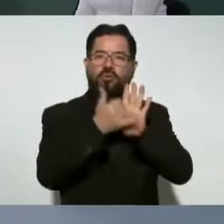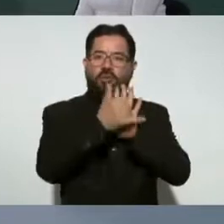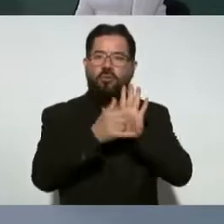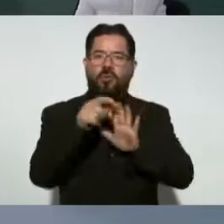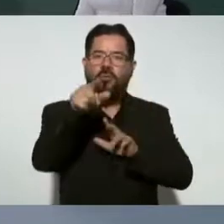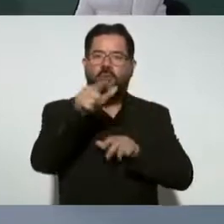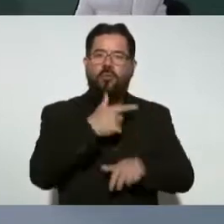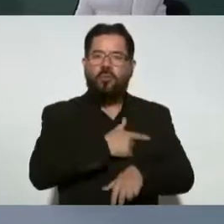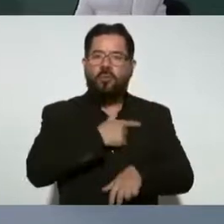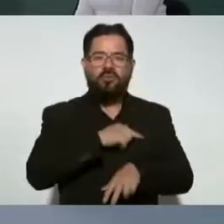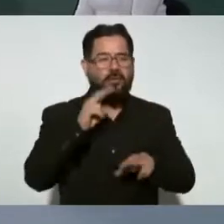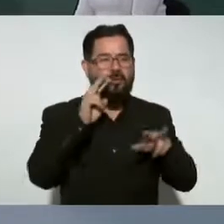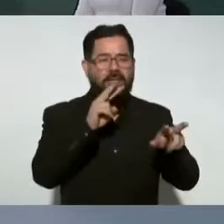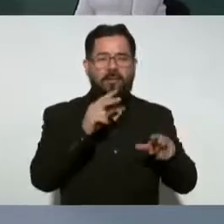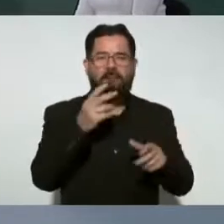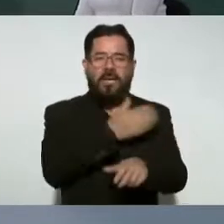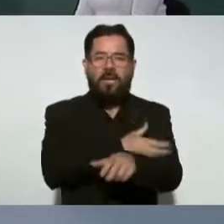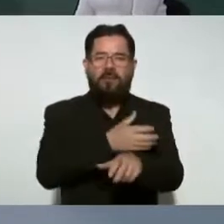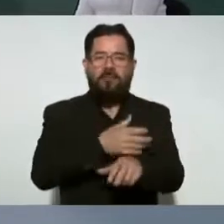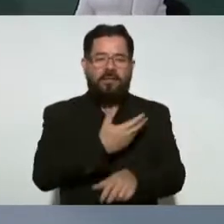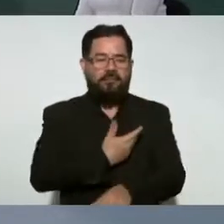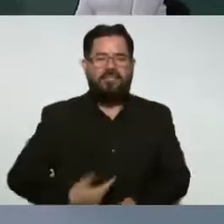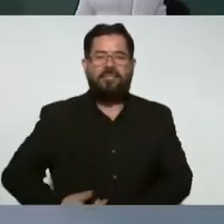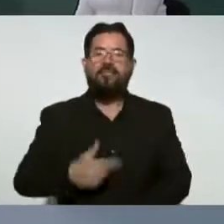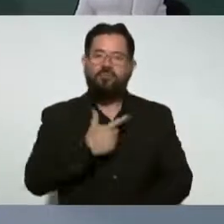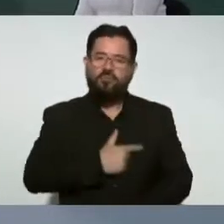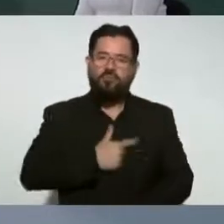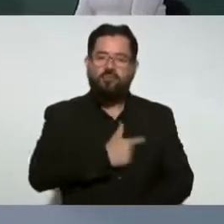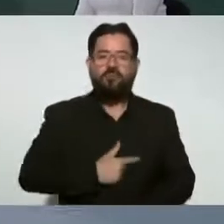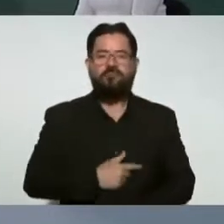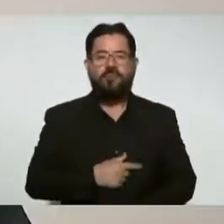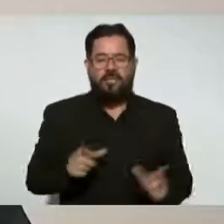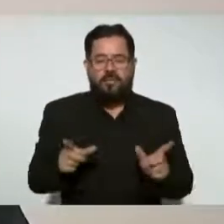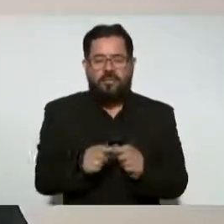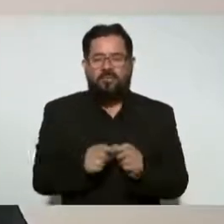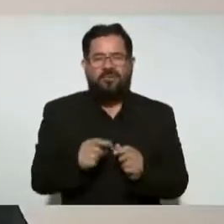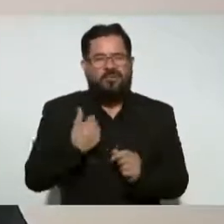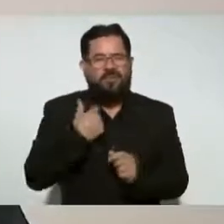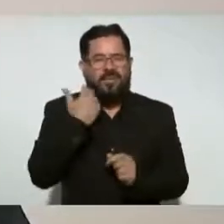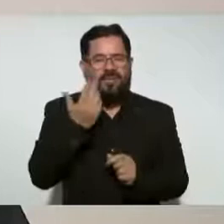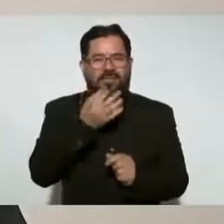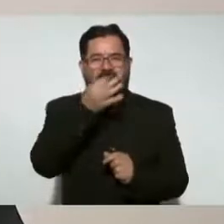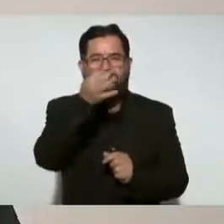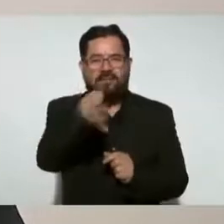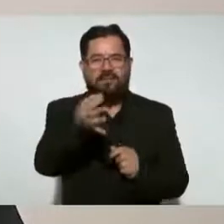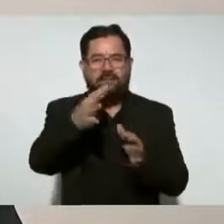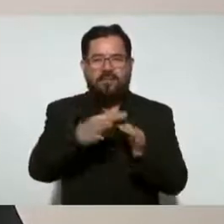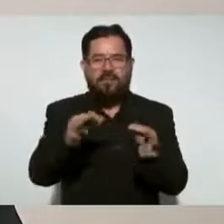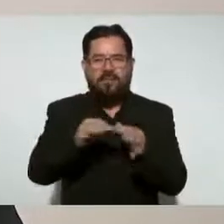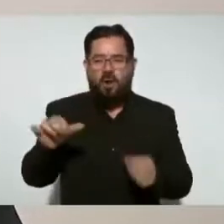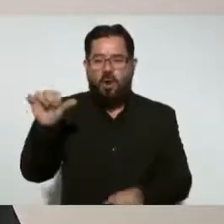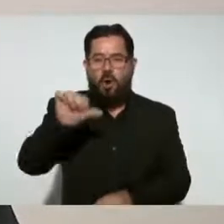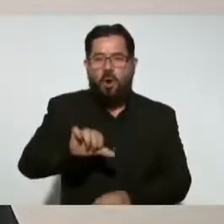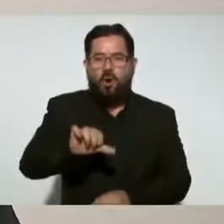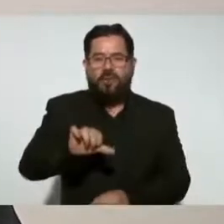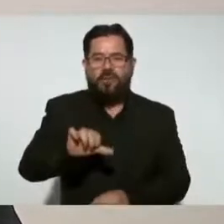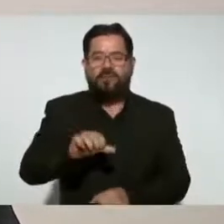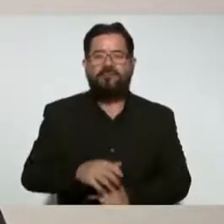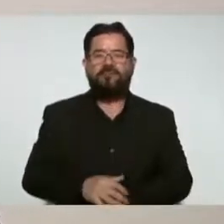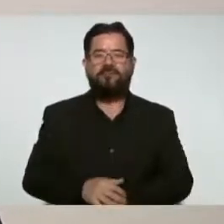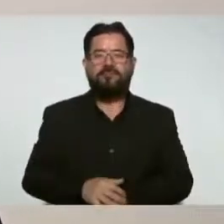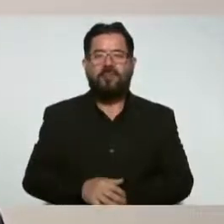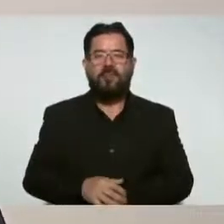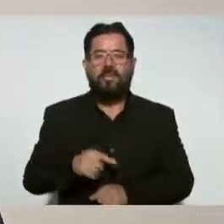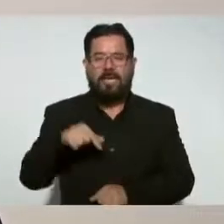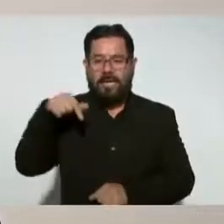conduce, con mucho gusto. Y muy brevemente, señalaré que hoy acudimos a